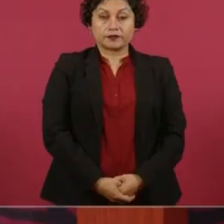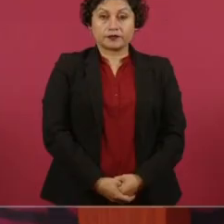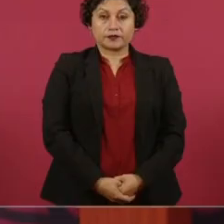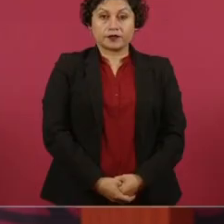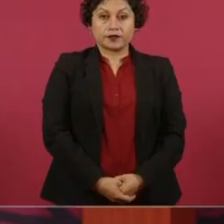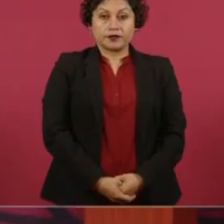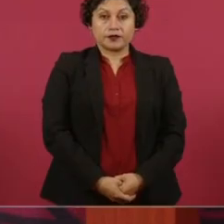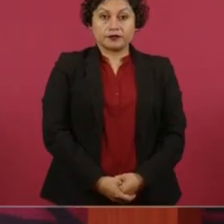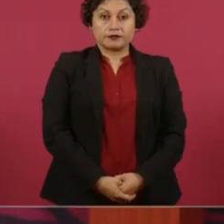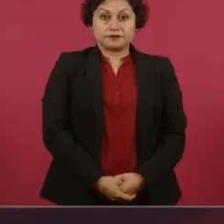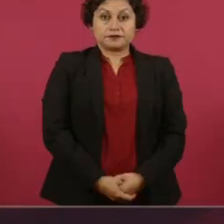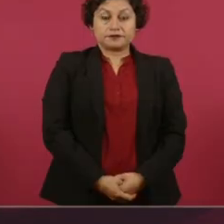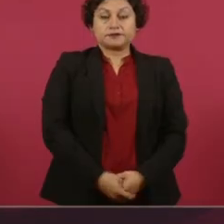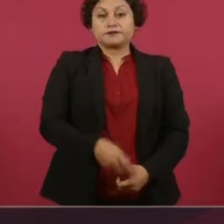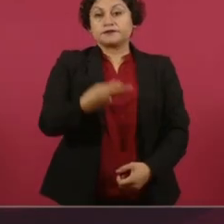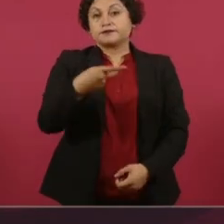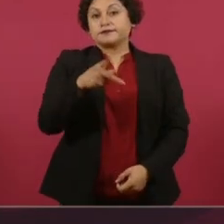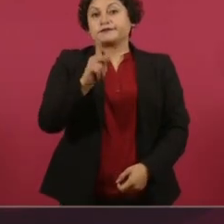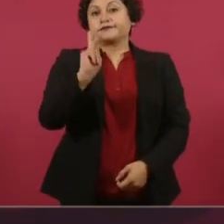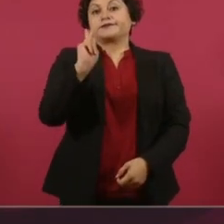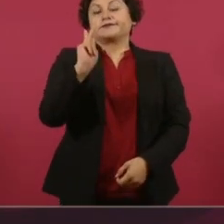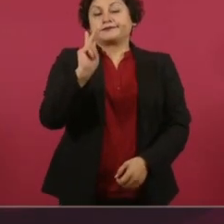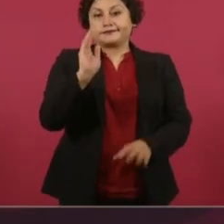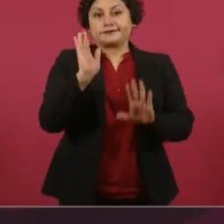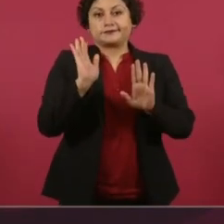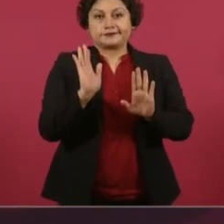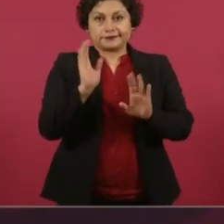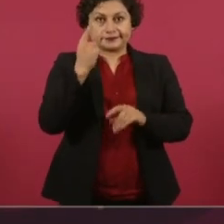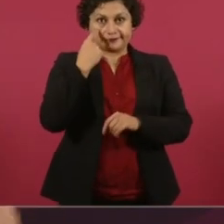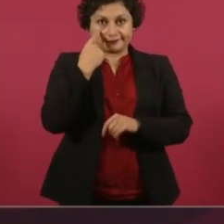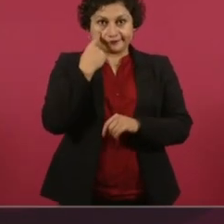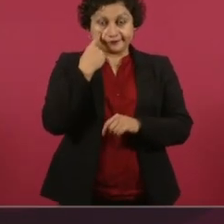afortunadamente no tienen el nivel, ¿no? Los intelectuales